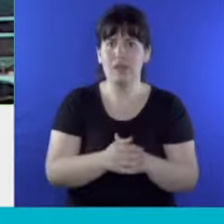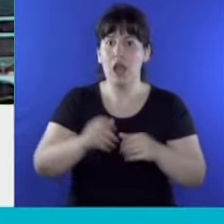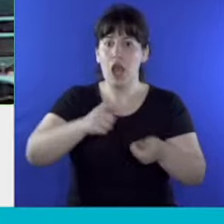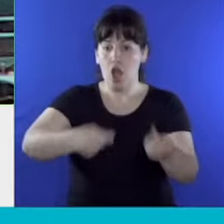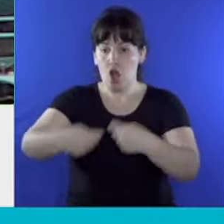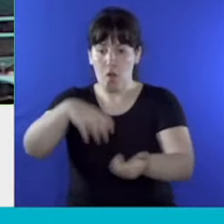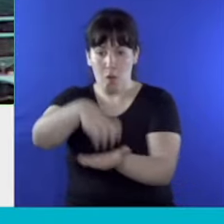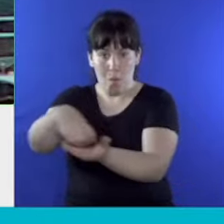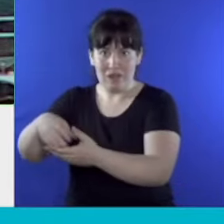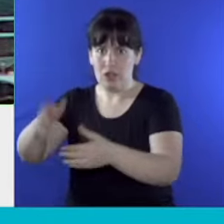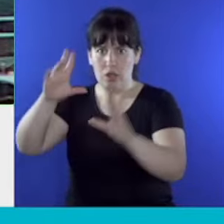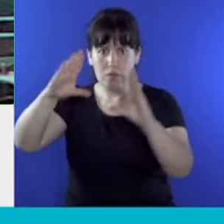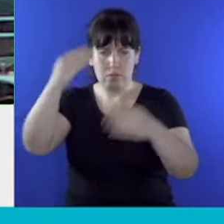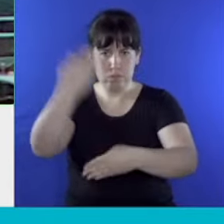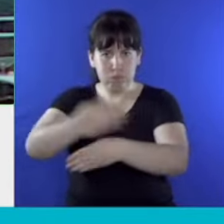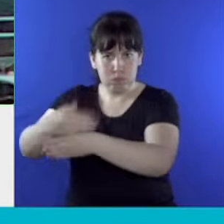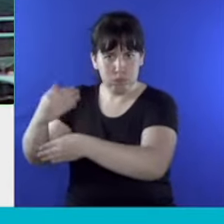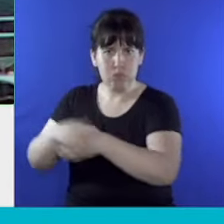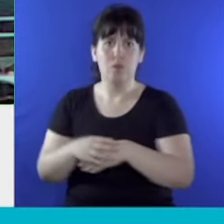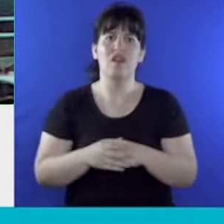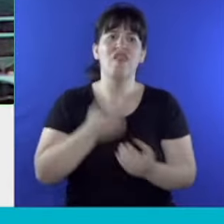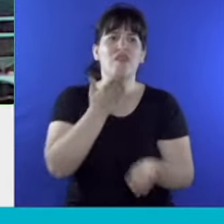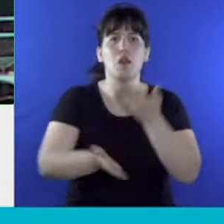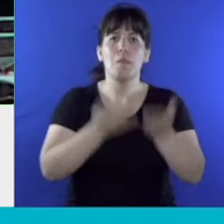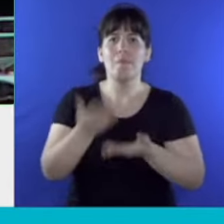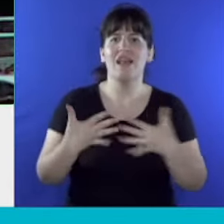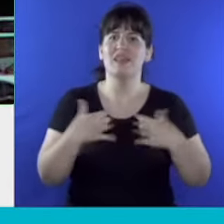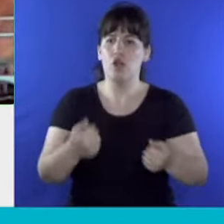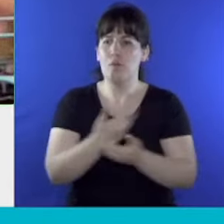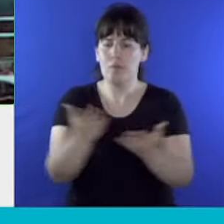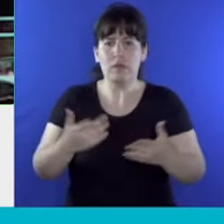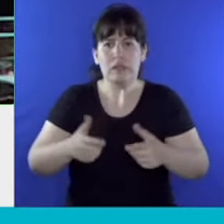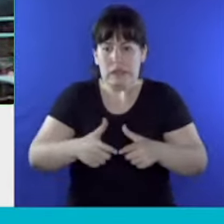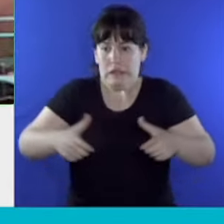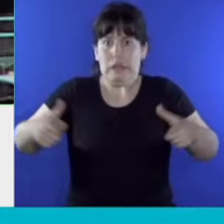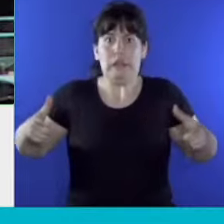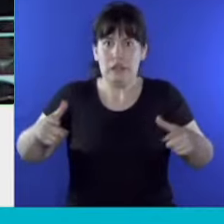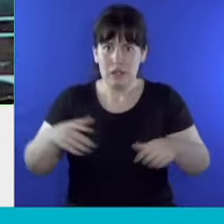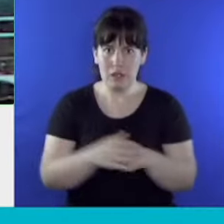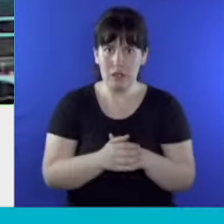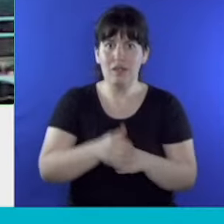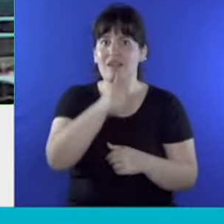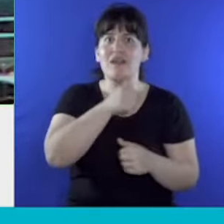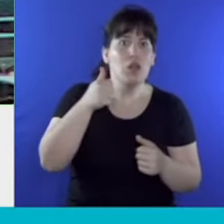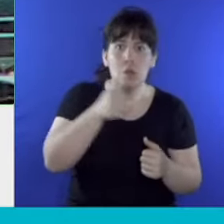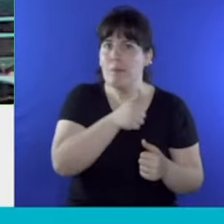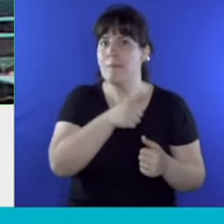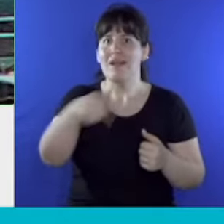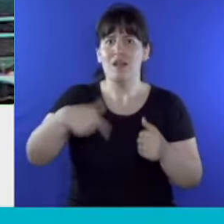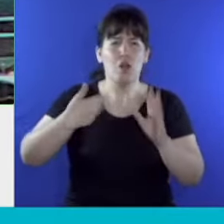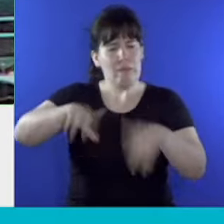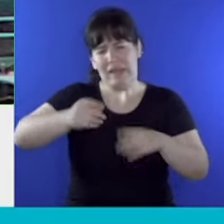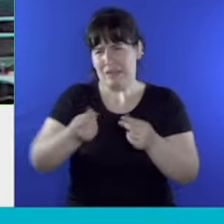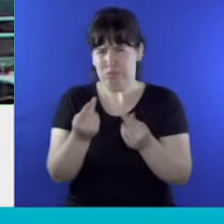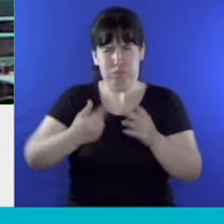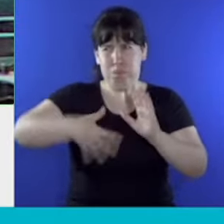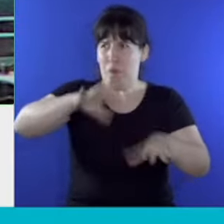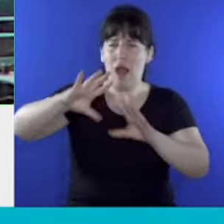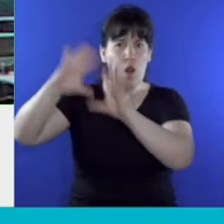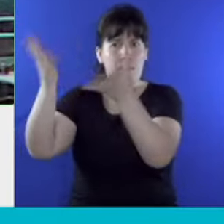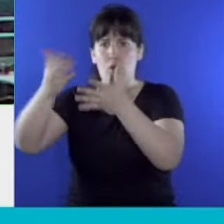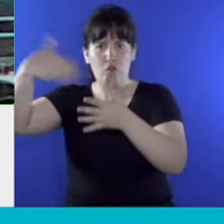comercios, incremento de demanda a la salud pública. La mitad del costo de las prepagas son remedios, remedios más caros que todo el mundo.